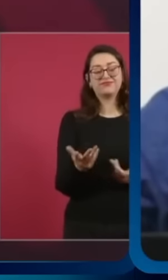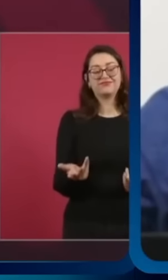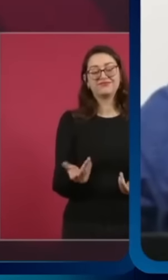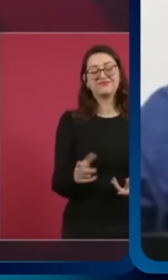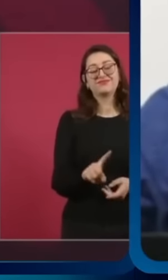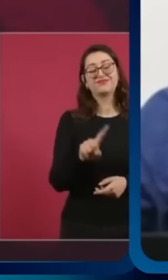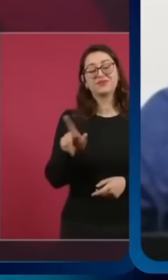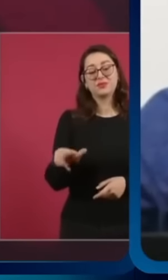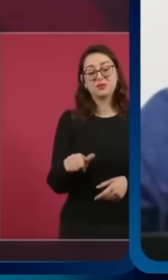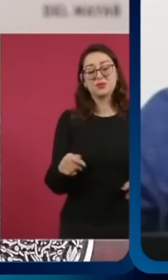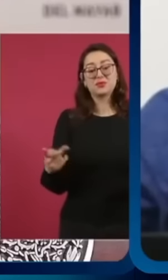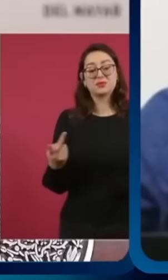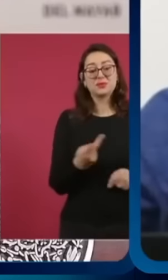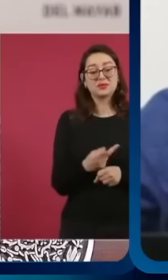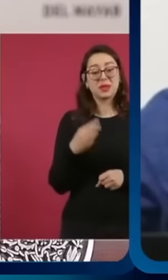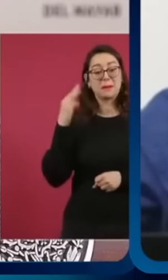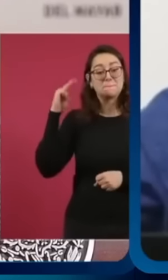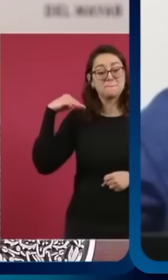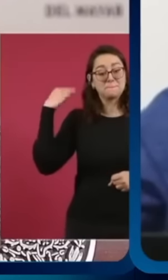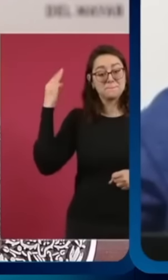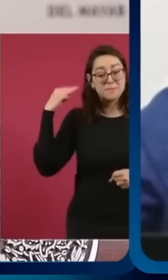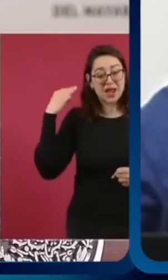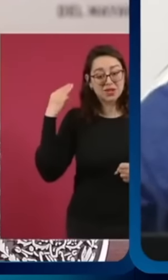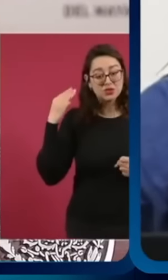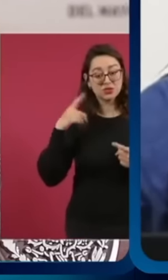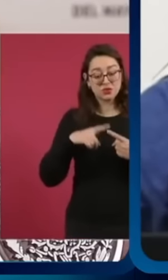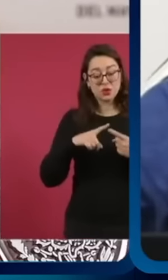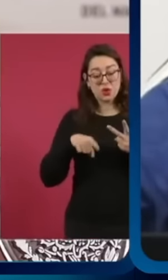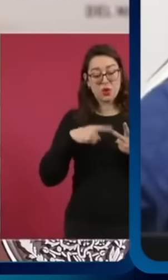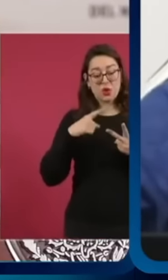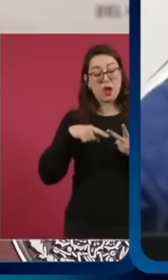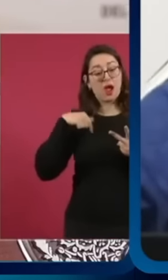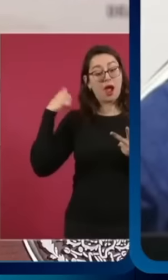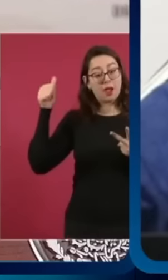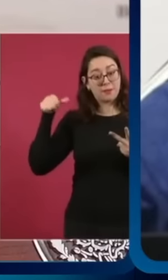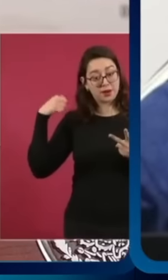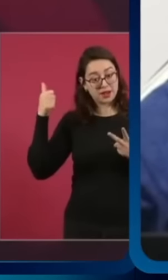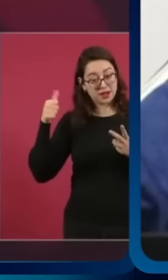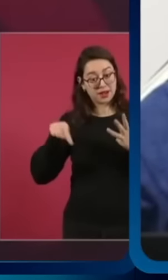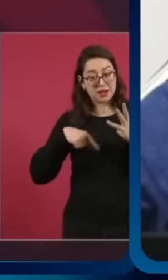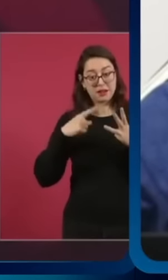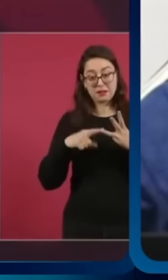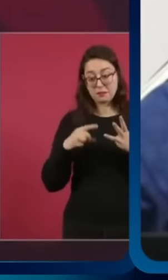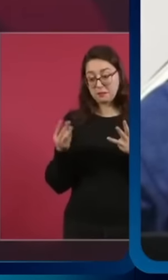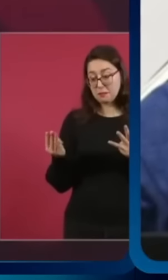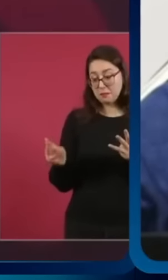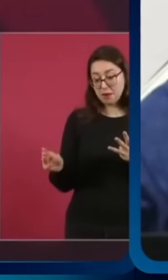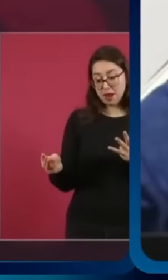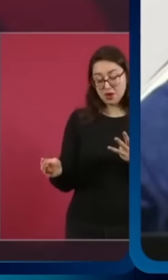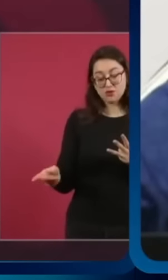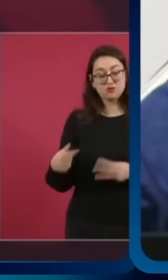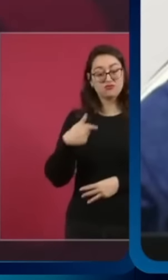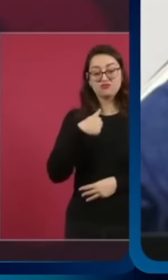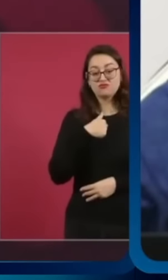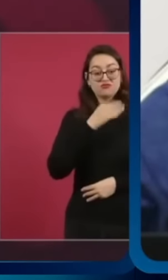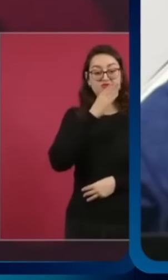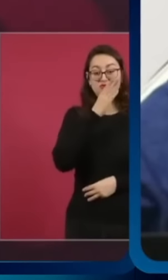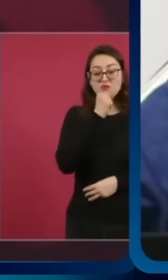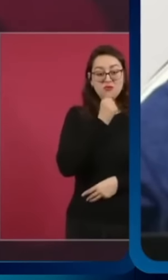marzo, abril, mayo, ya no se puede inaugurar nada, pero yo sí voy a seguir